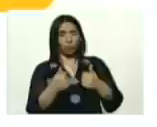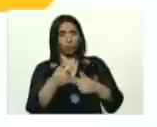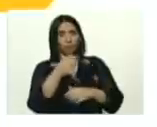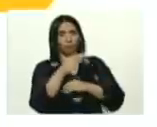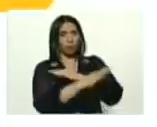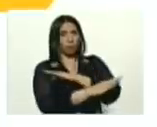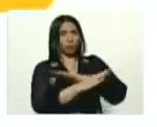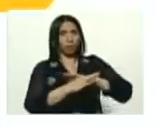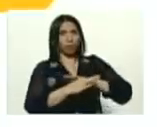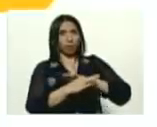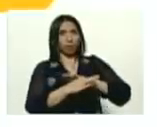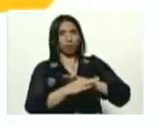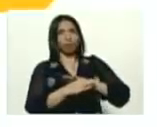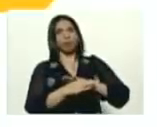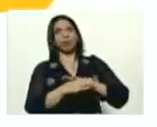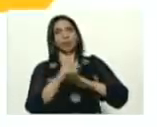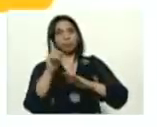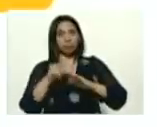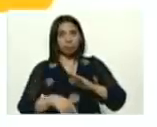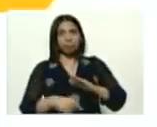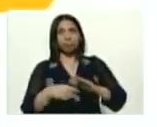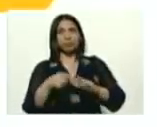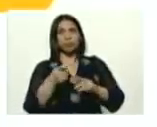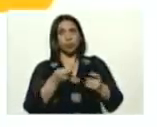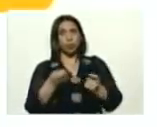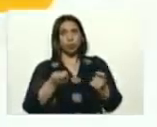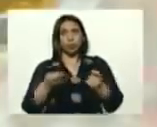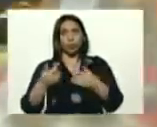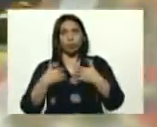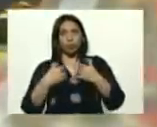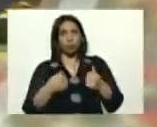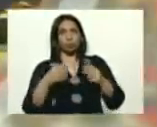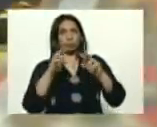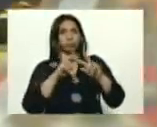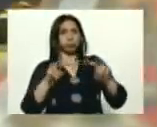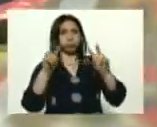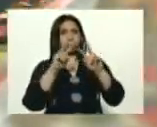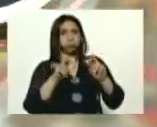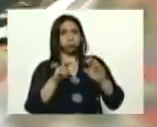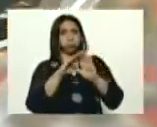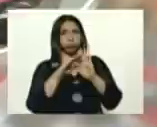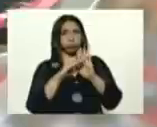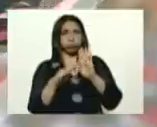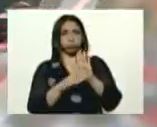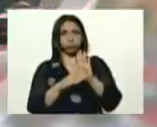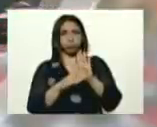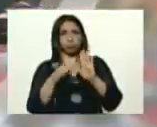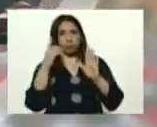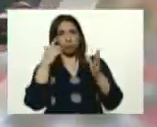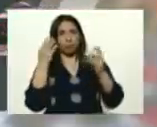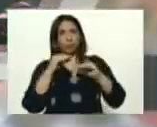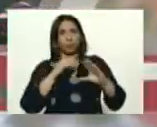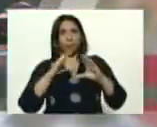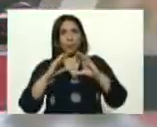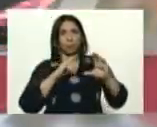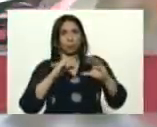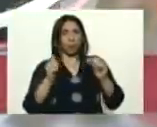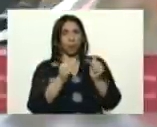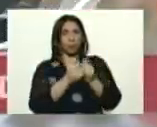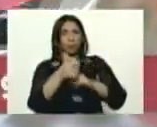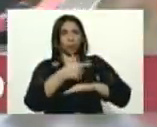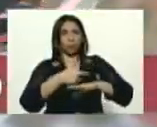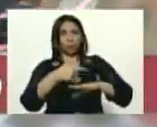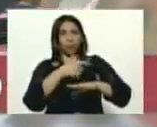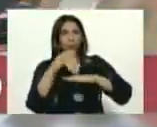el cerco epidemiológico. Permanentemente estamos revisando los protocolos y comunicándonos con los gobernadores